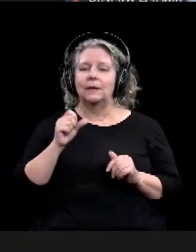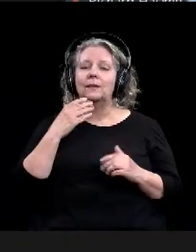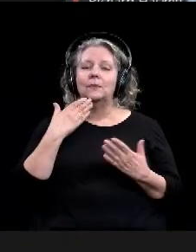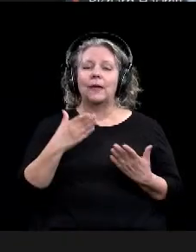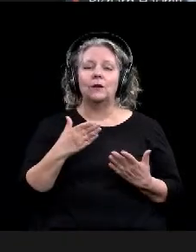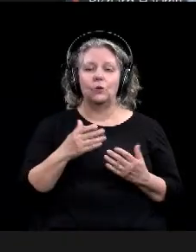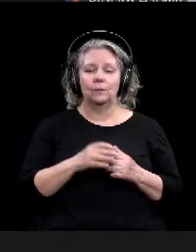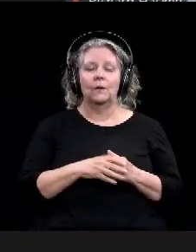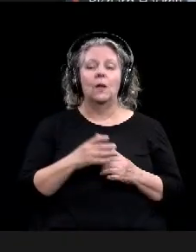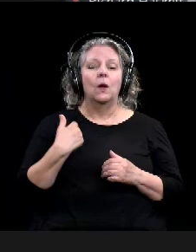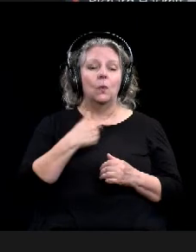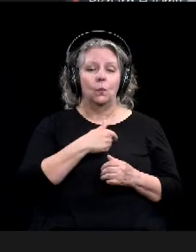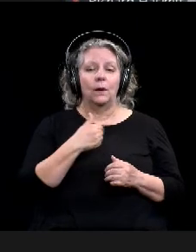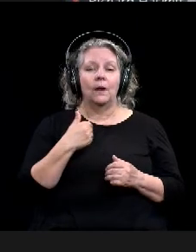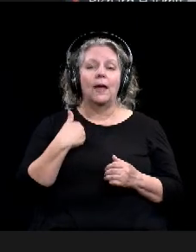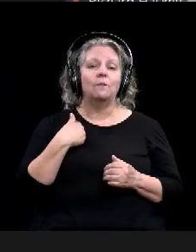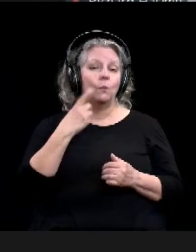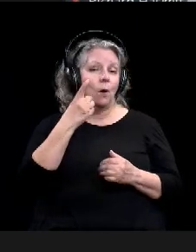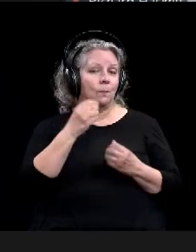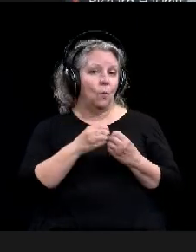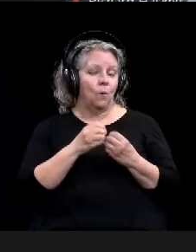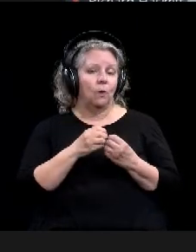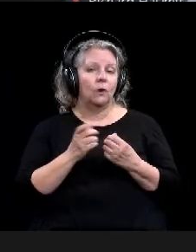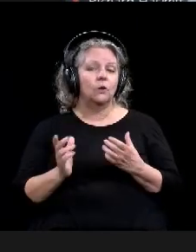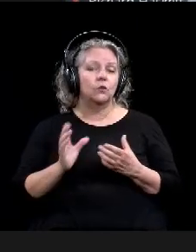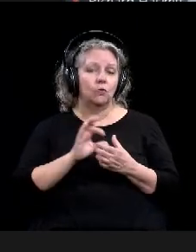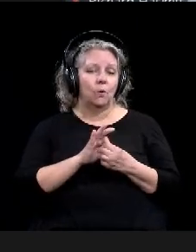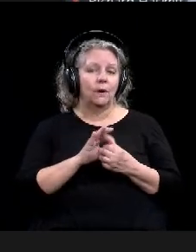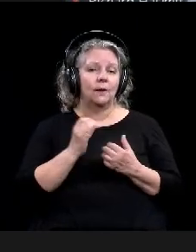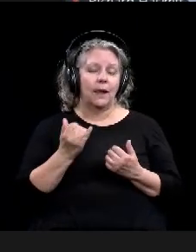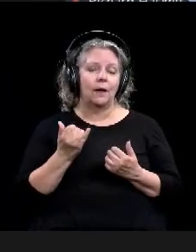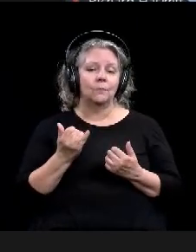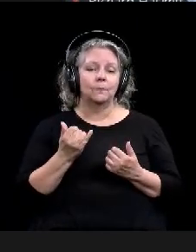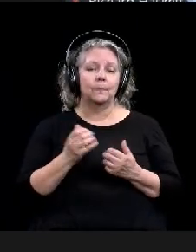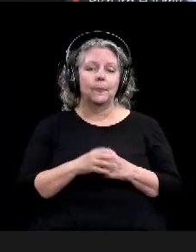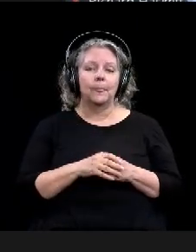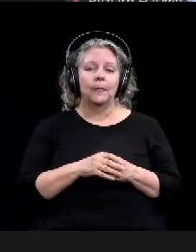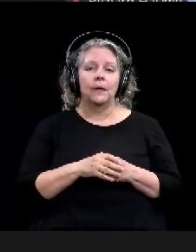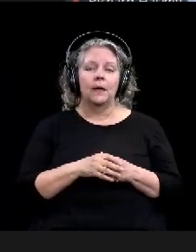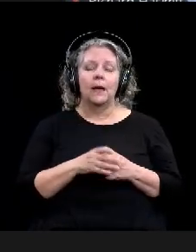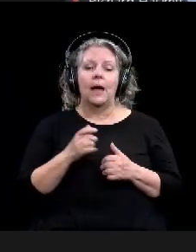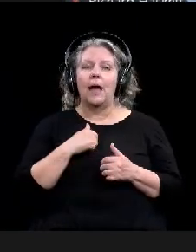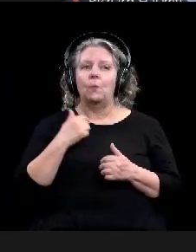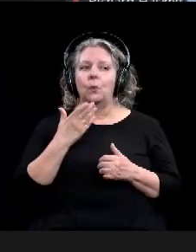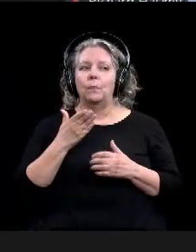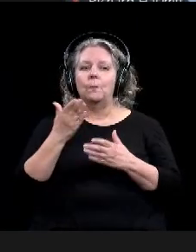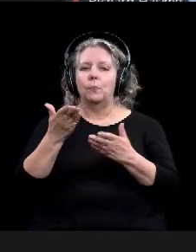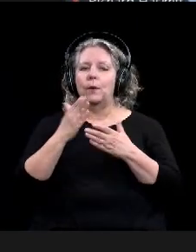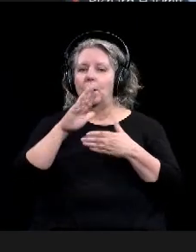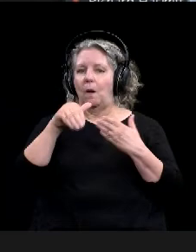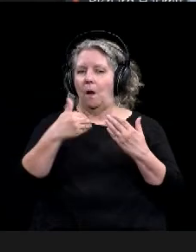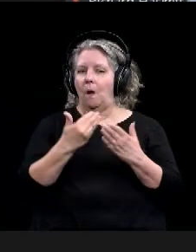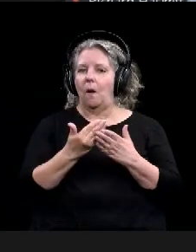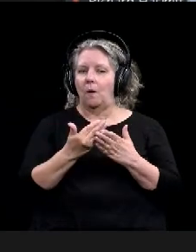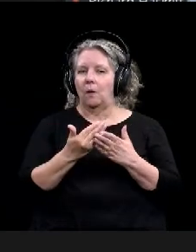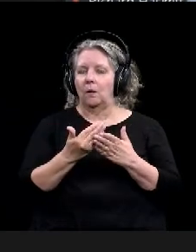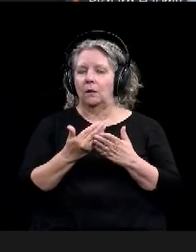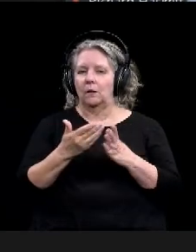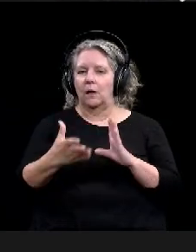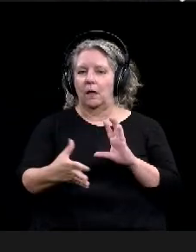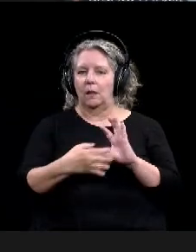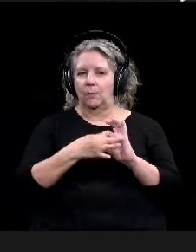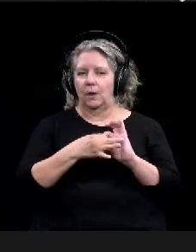otra más que nos está con nosotros vamos a hacer rondas de